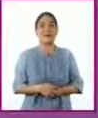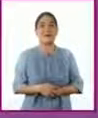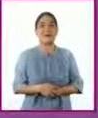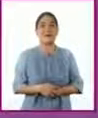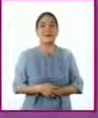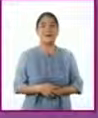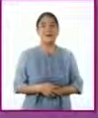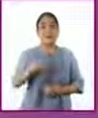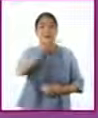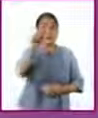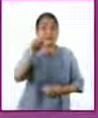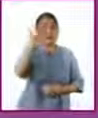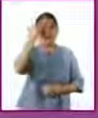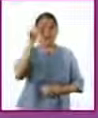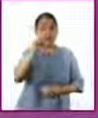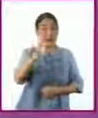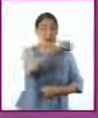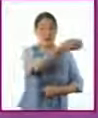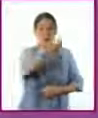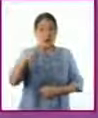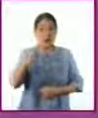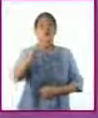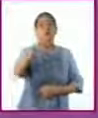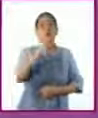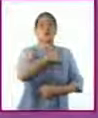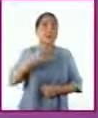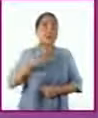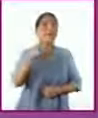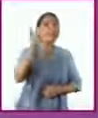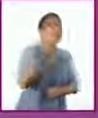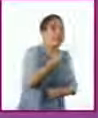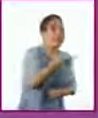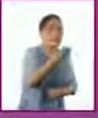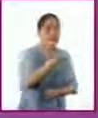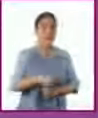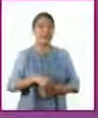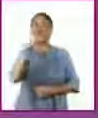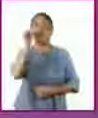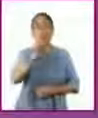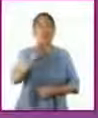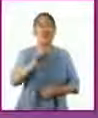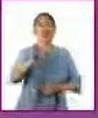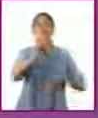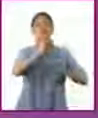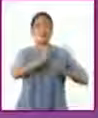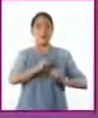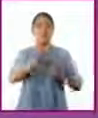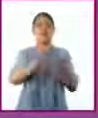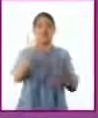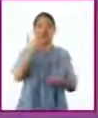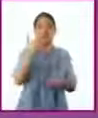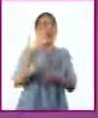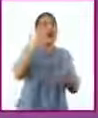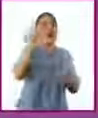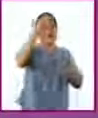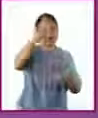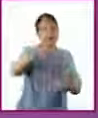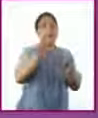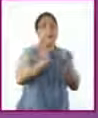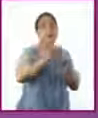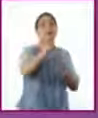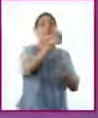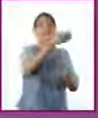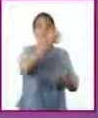Si no conoces el orden, lo más conveniente es preguntar. Siempre hay un encargado que conoce la organización de la